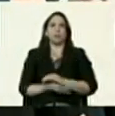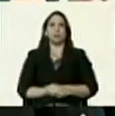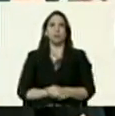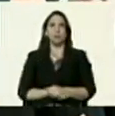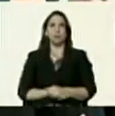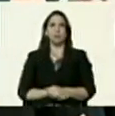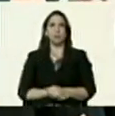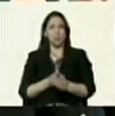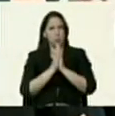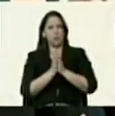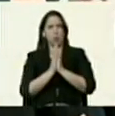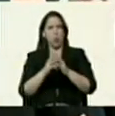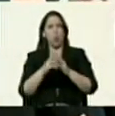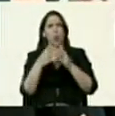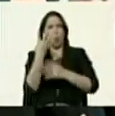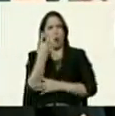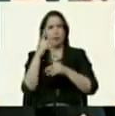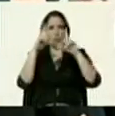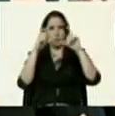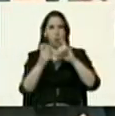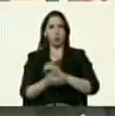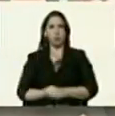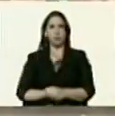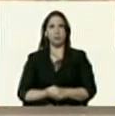Pásame las cuatro fotos.